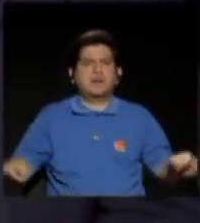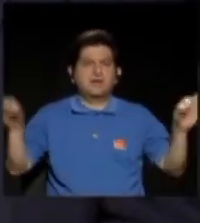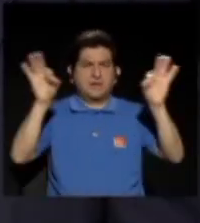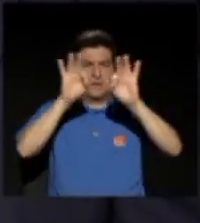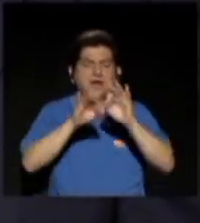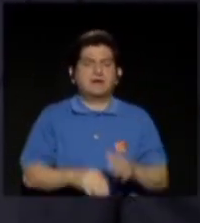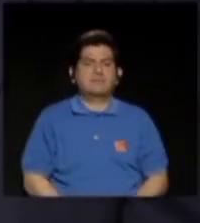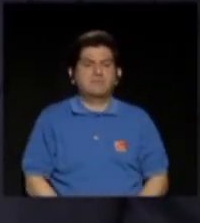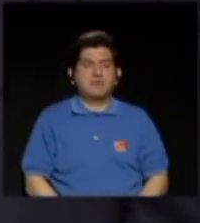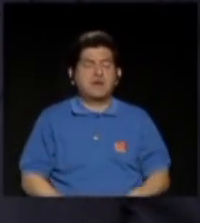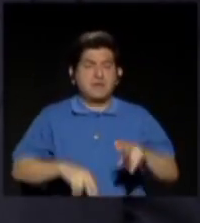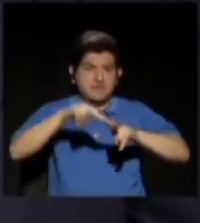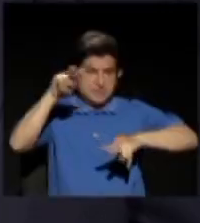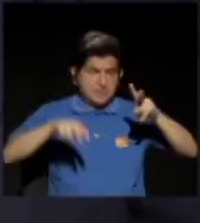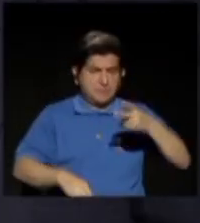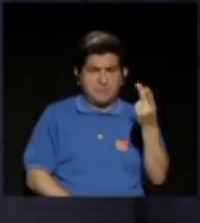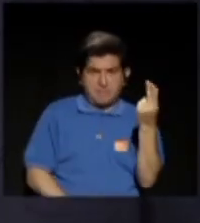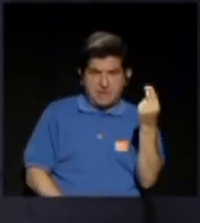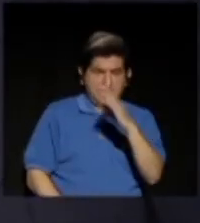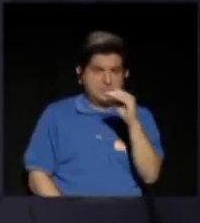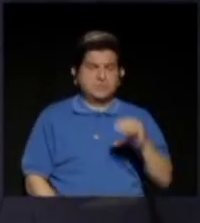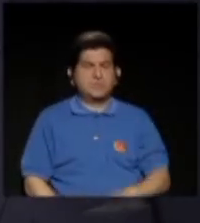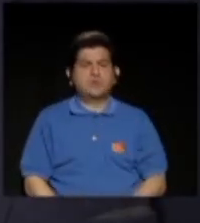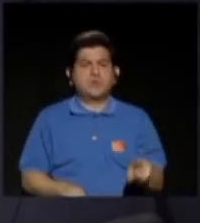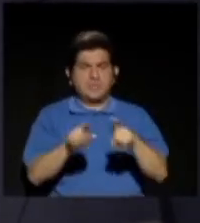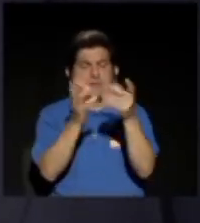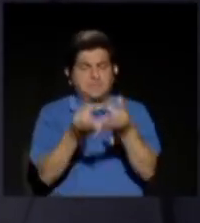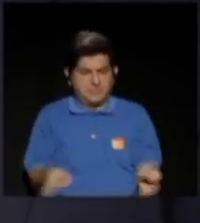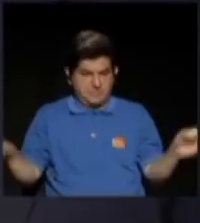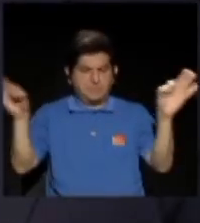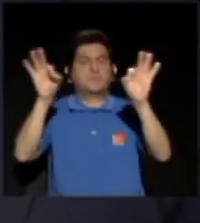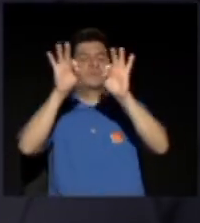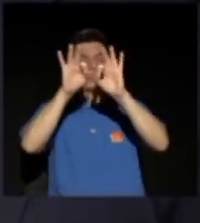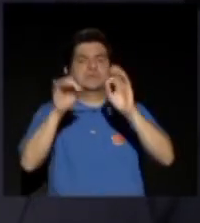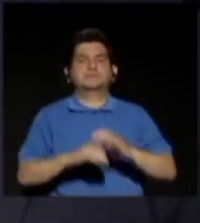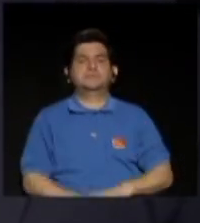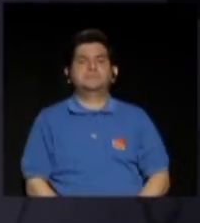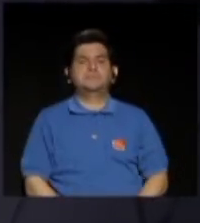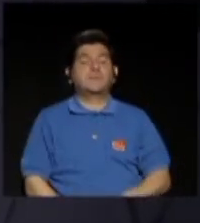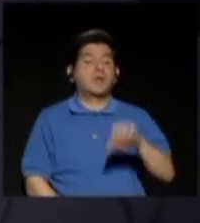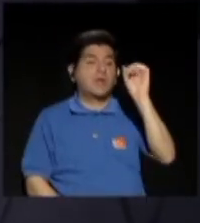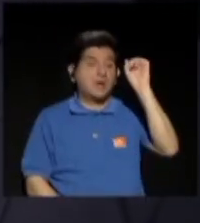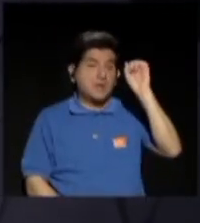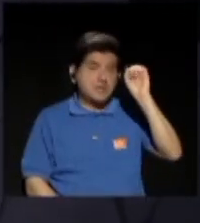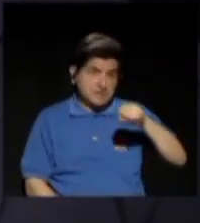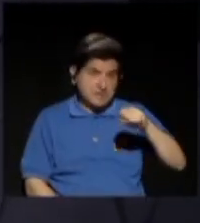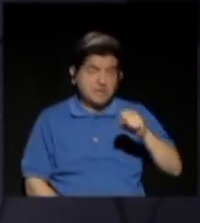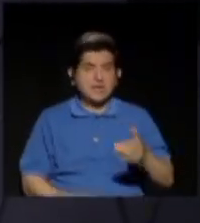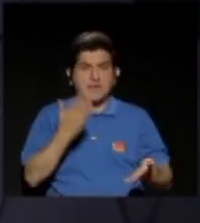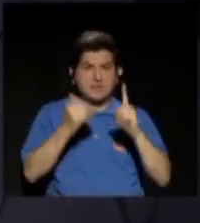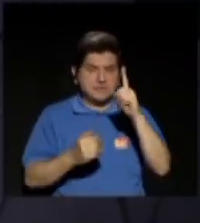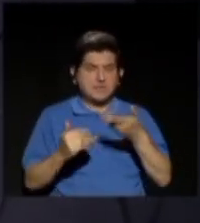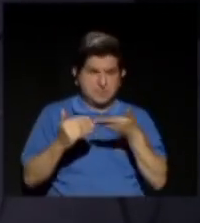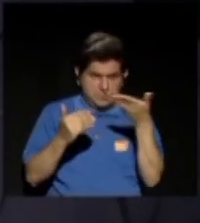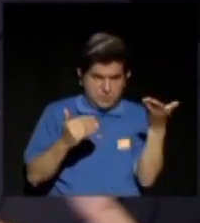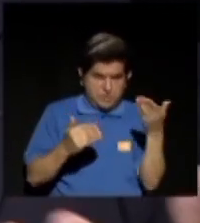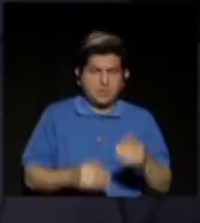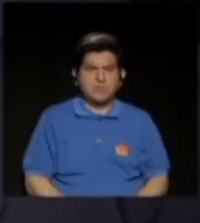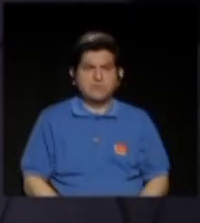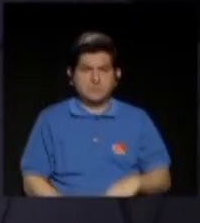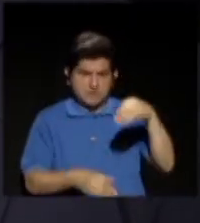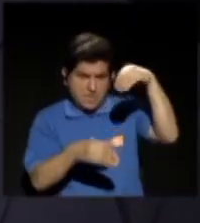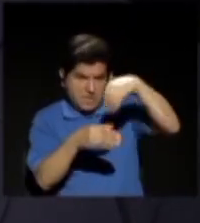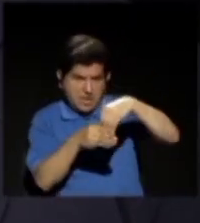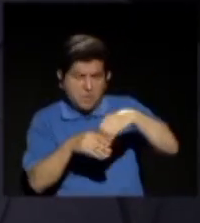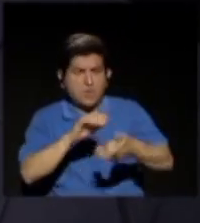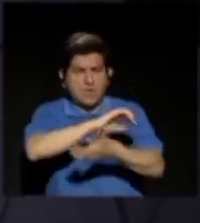son las variaciones en los precios y la ponderación. Entonces, efectivamente, puede que un bien y servicio de la canasta tenga un